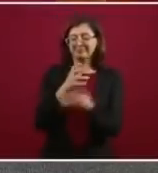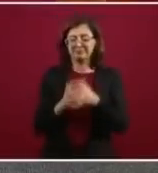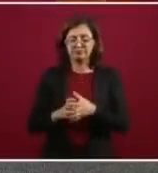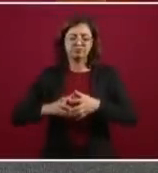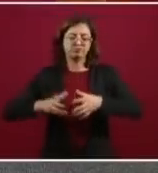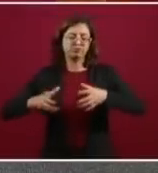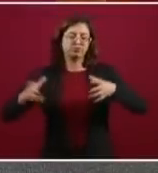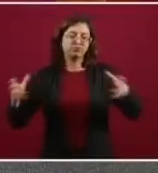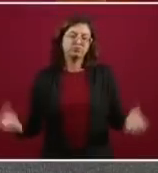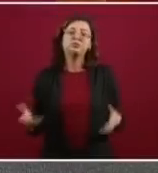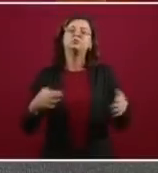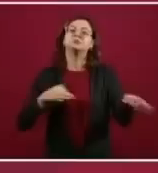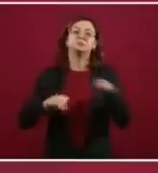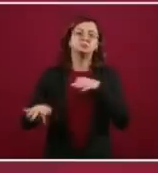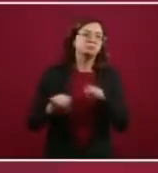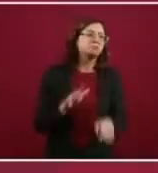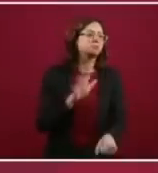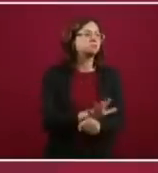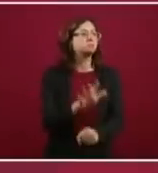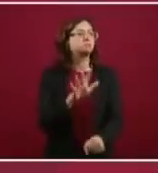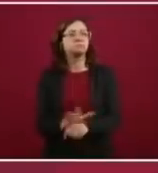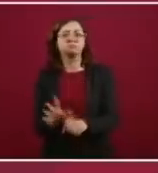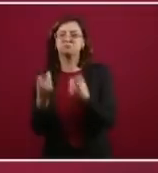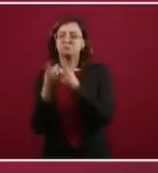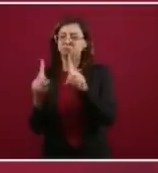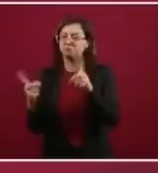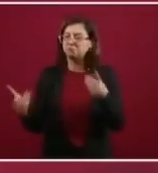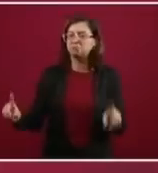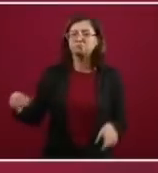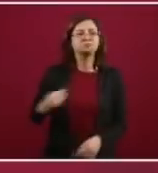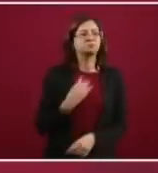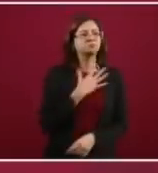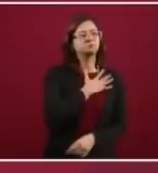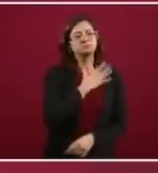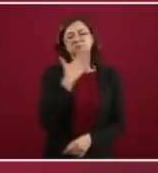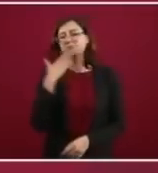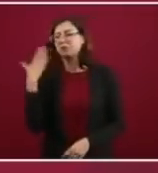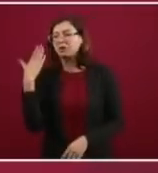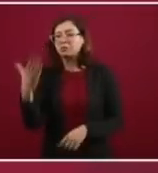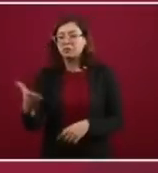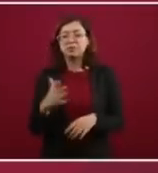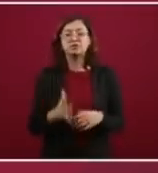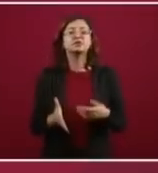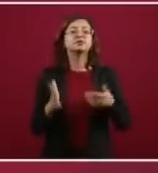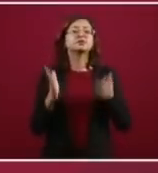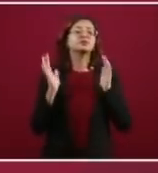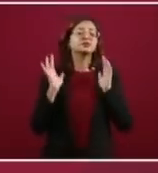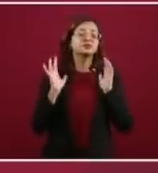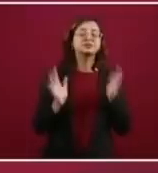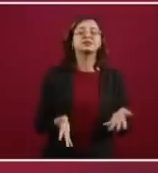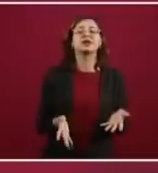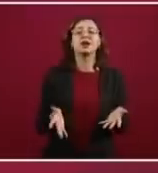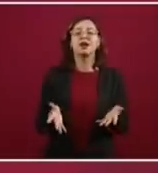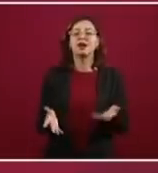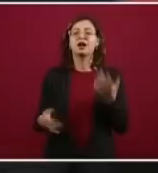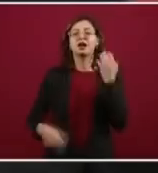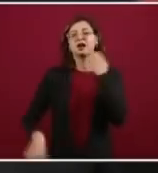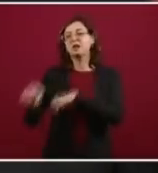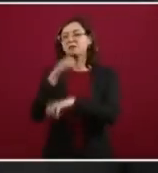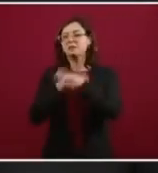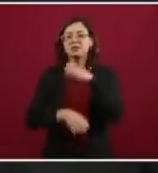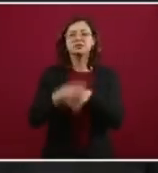haber empleos y desarrollo y bienestar. Y así lo están entendiendo las